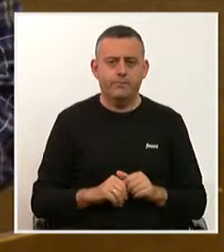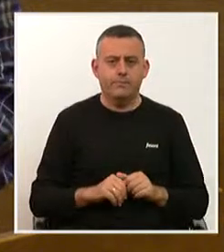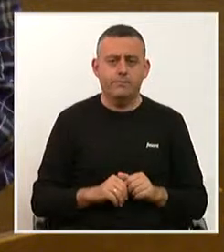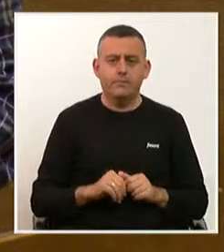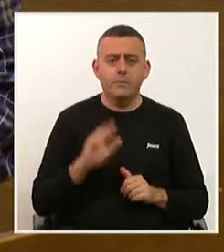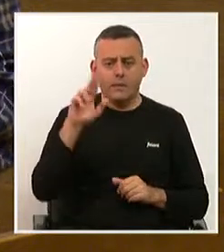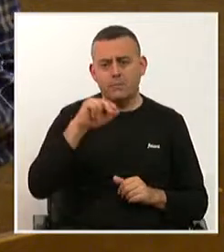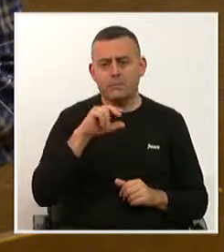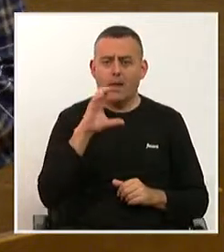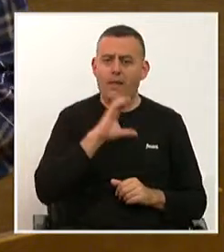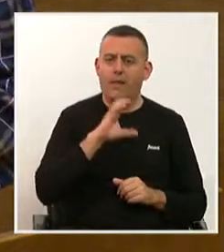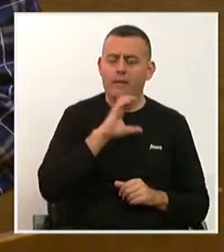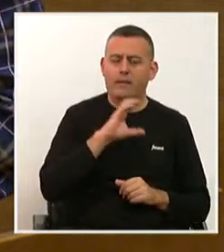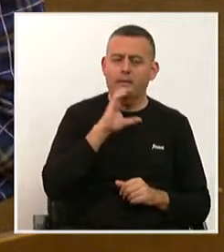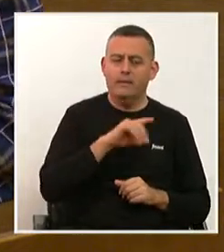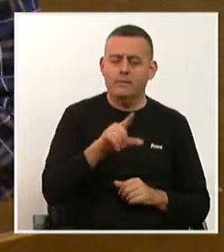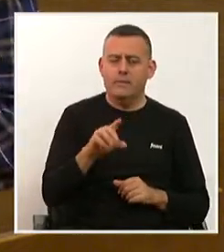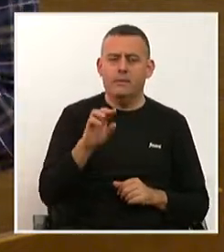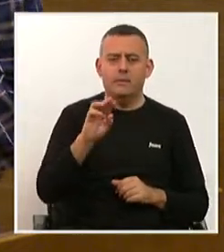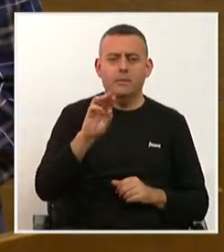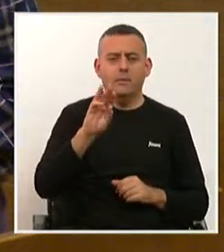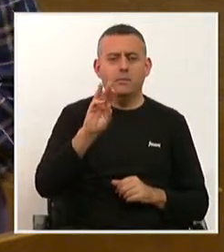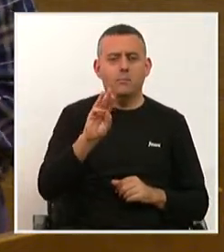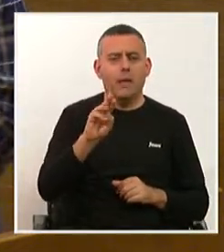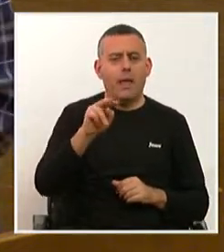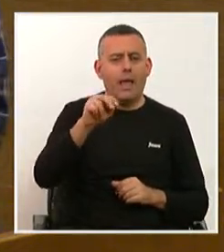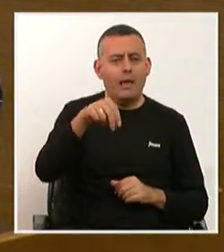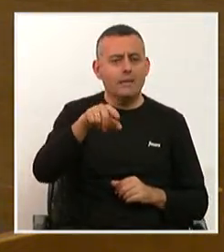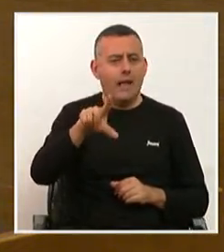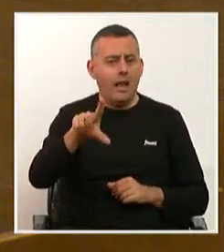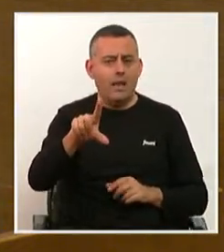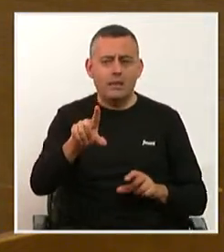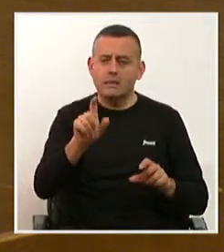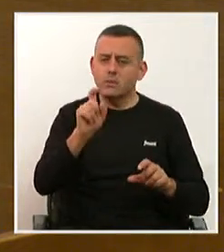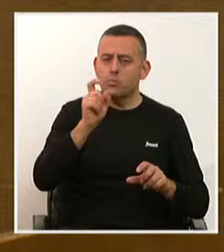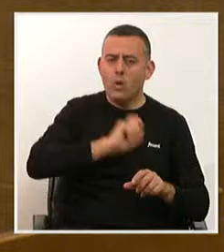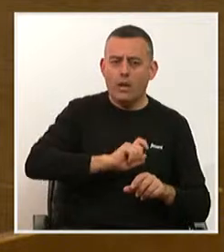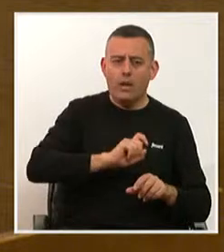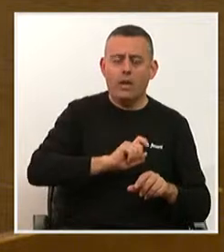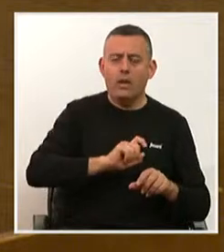curió que est p es igual igual